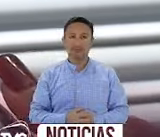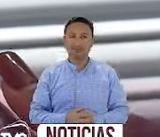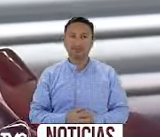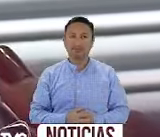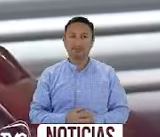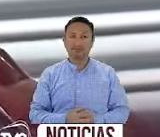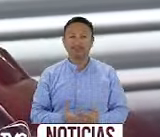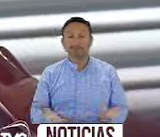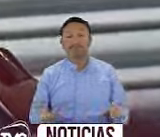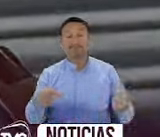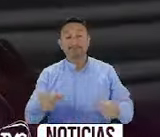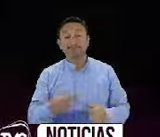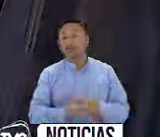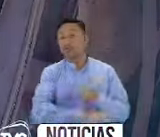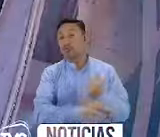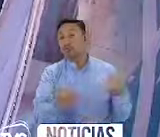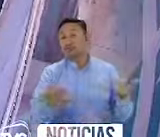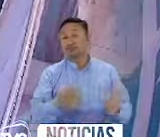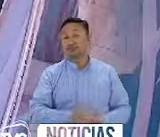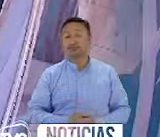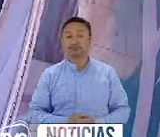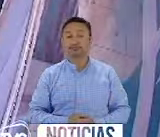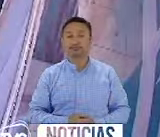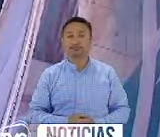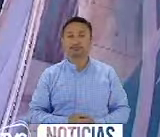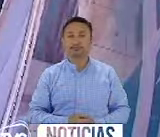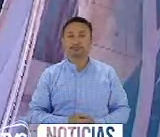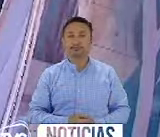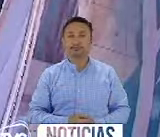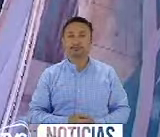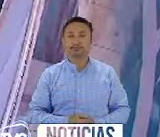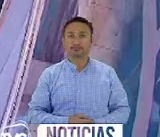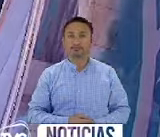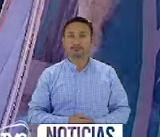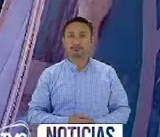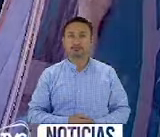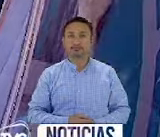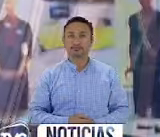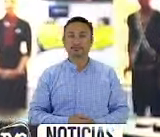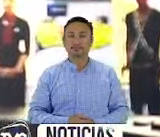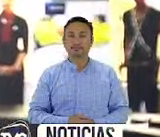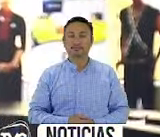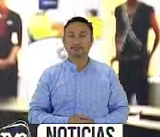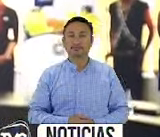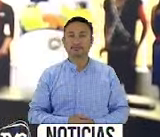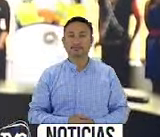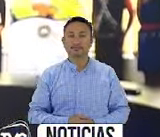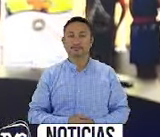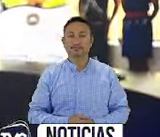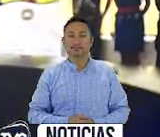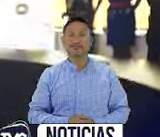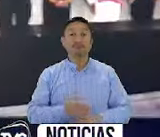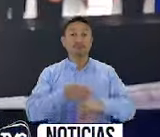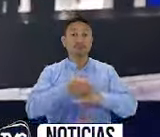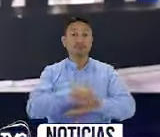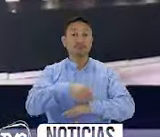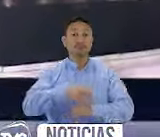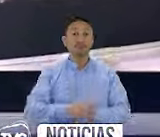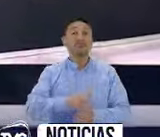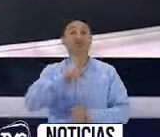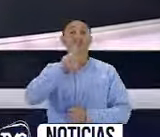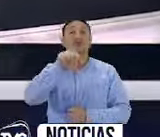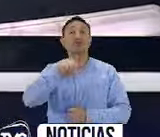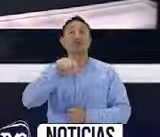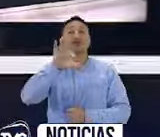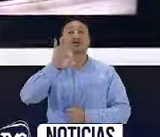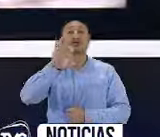lo que pueden. Informó Marilyn Jaramillo. Más adelante, 2.900 plazas pone